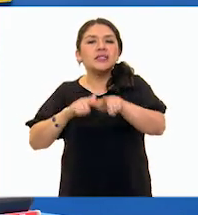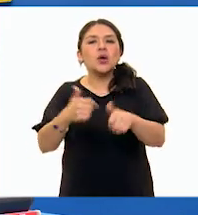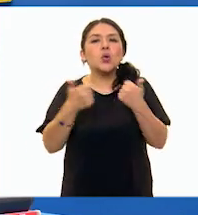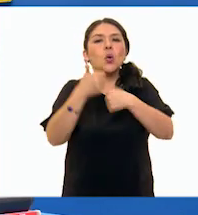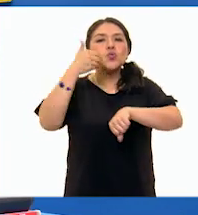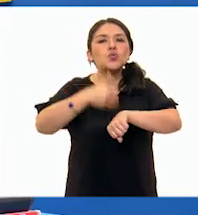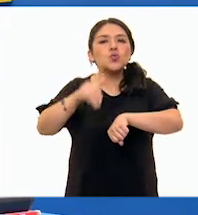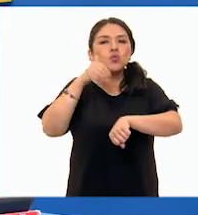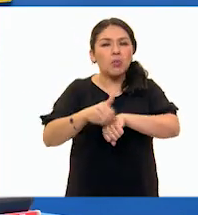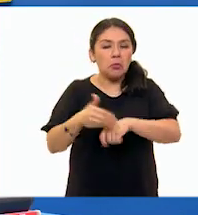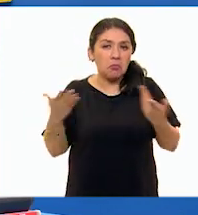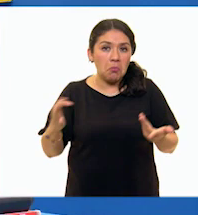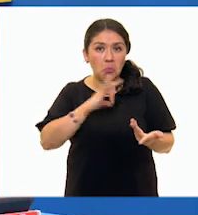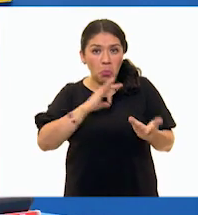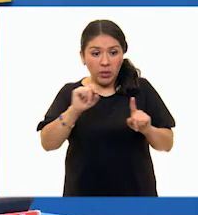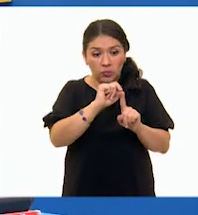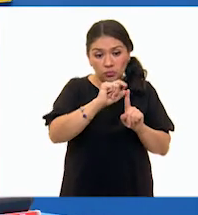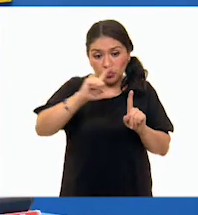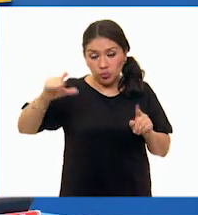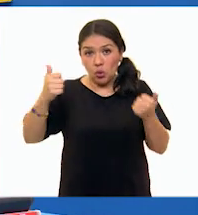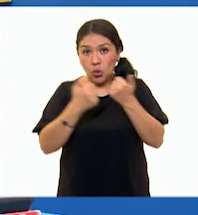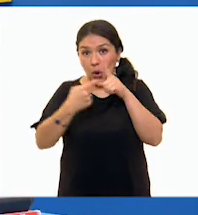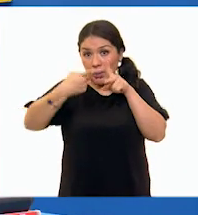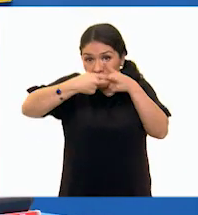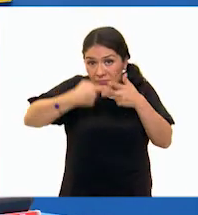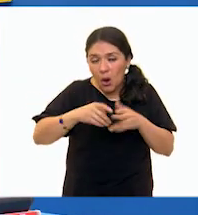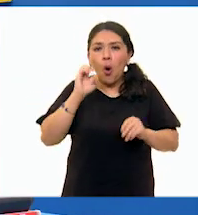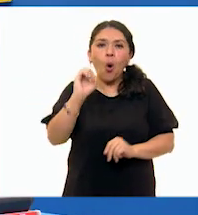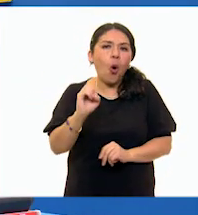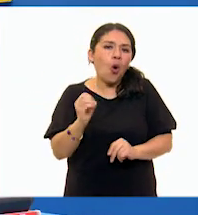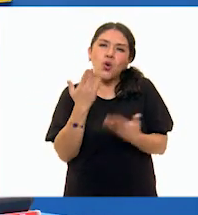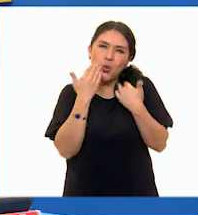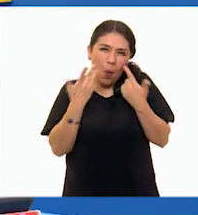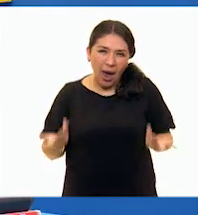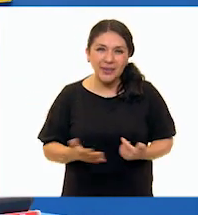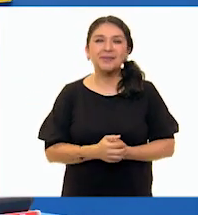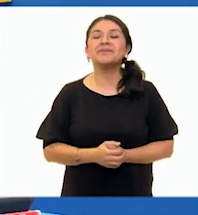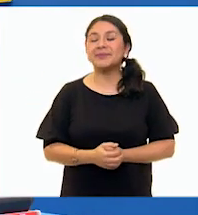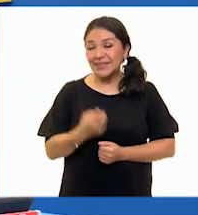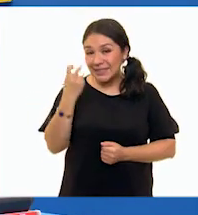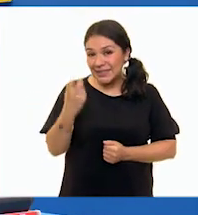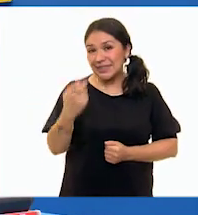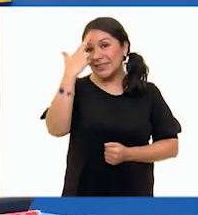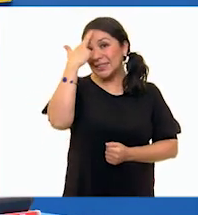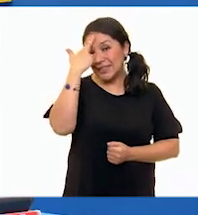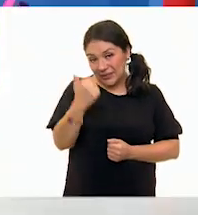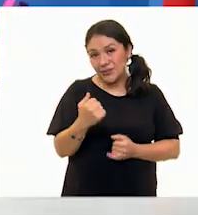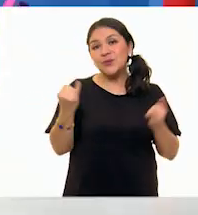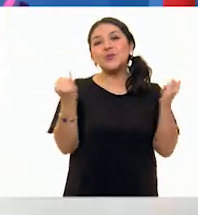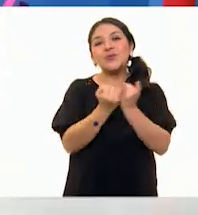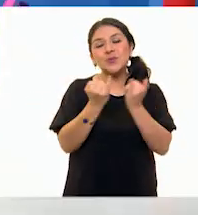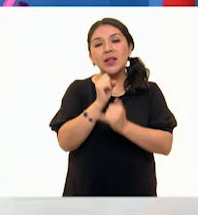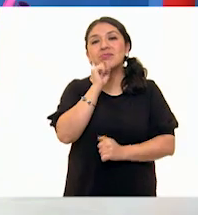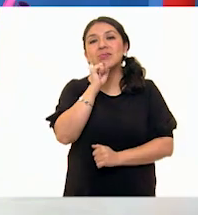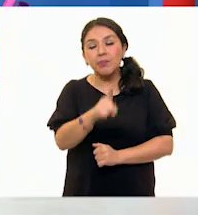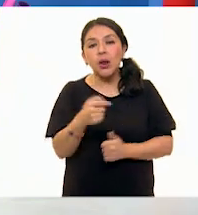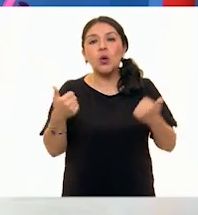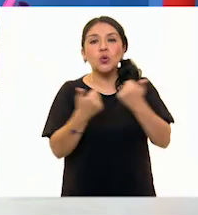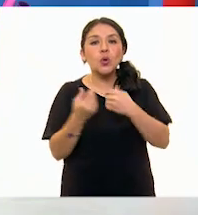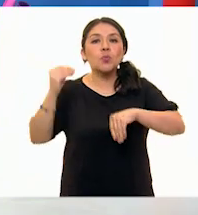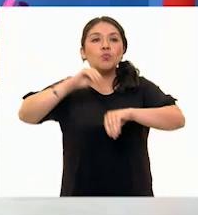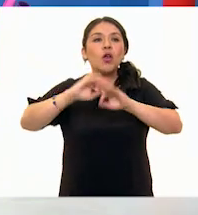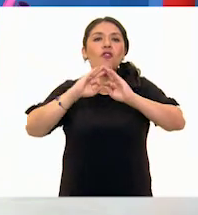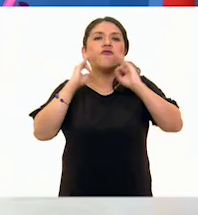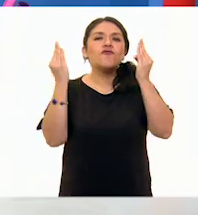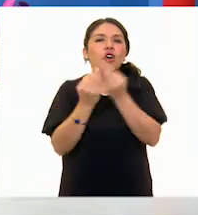numéricas que pueden tener progresión aritmética o no. Así es. Además, pues se van formando